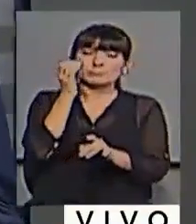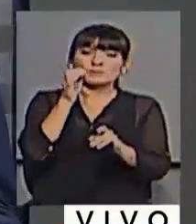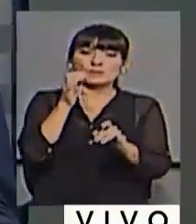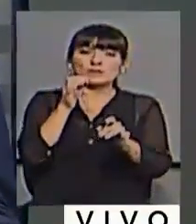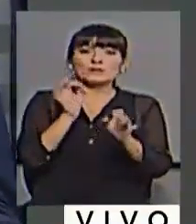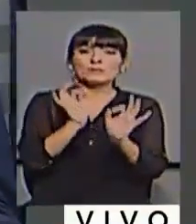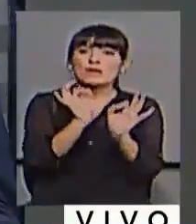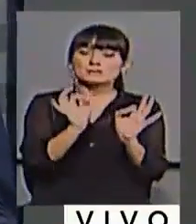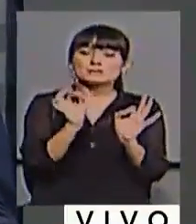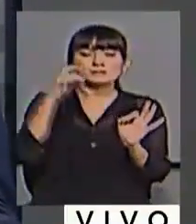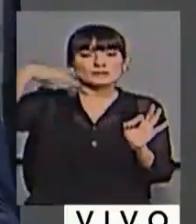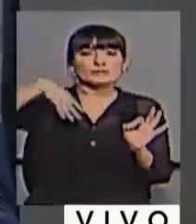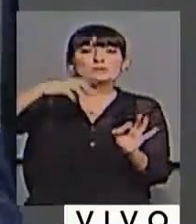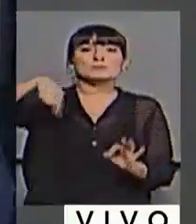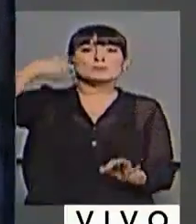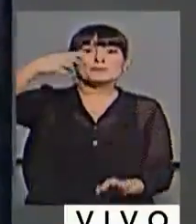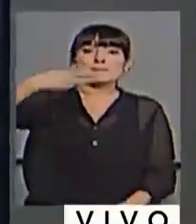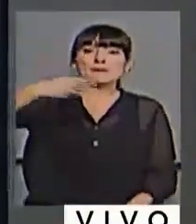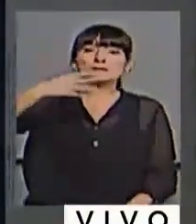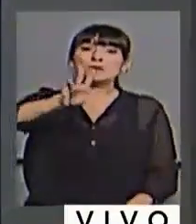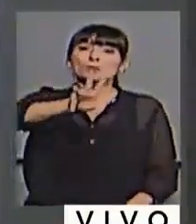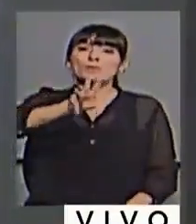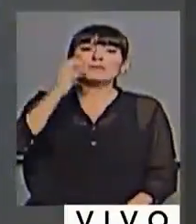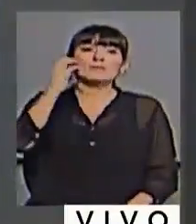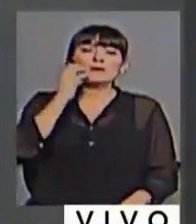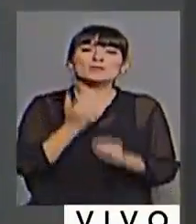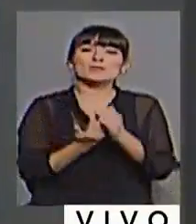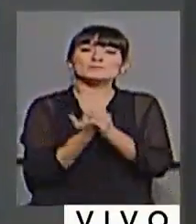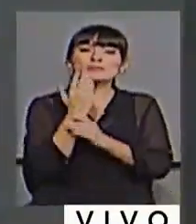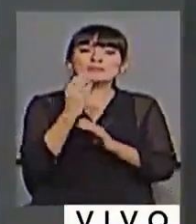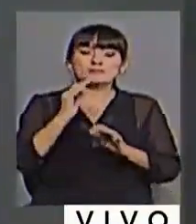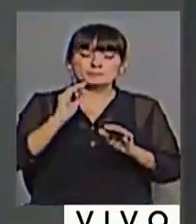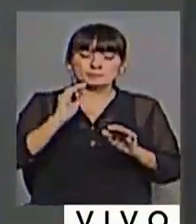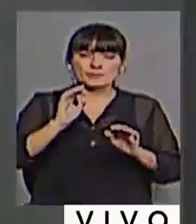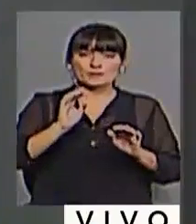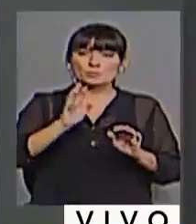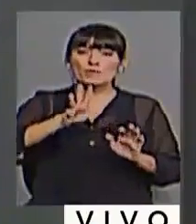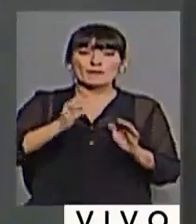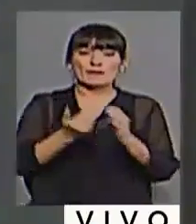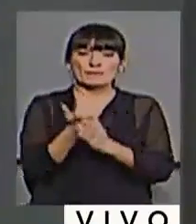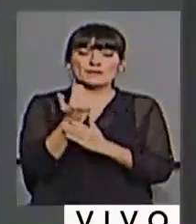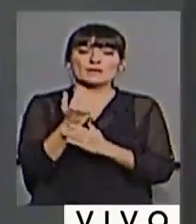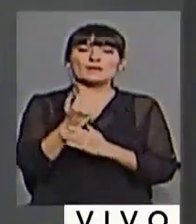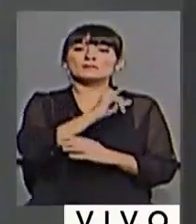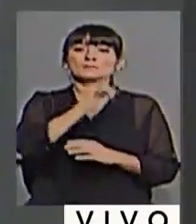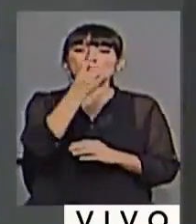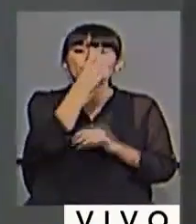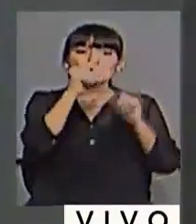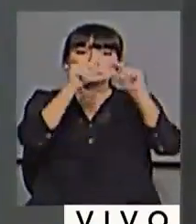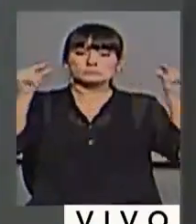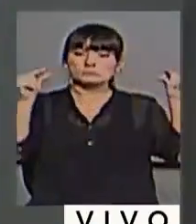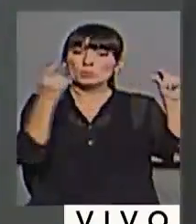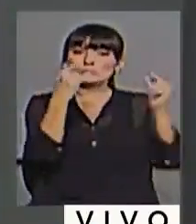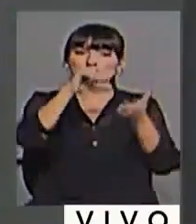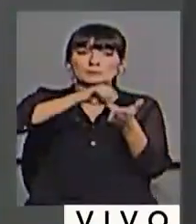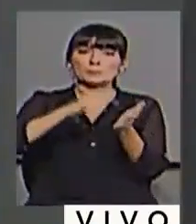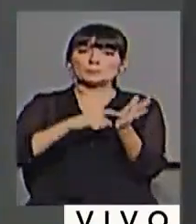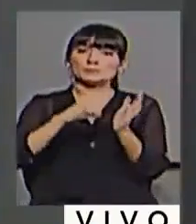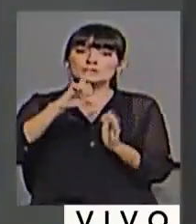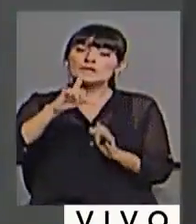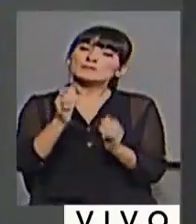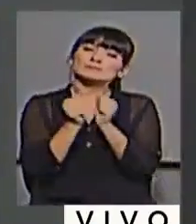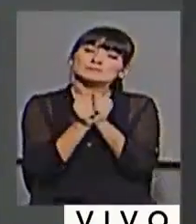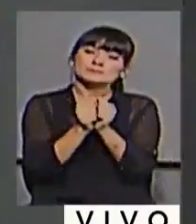esto es el martes 9 de mayo a las 10 de la mañana. Información es www.universidadcentral.com. .cl. Agradecido